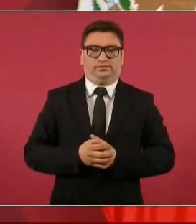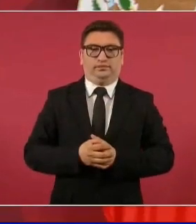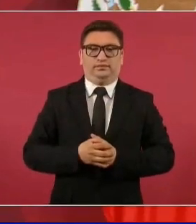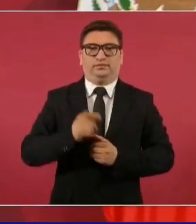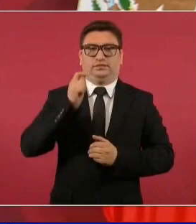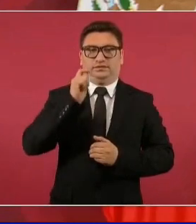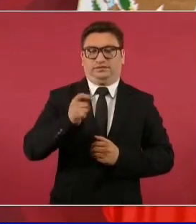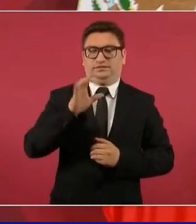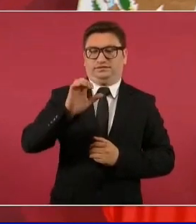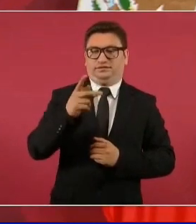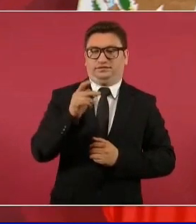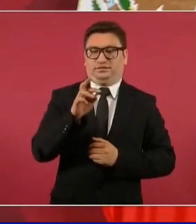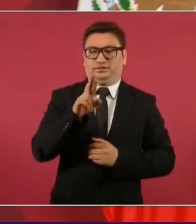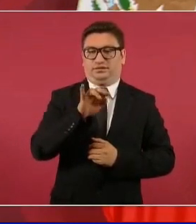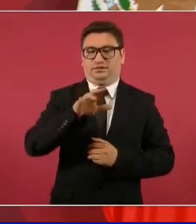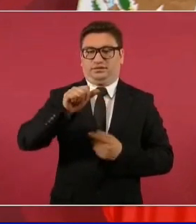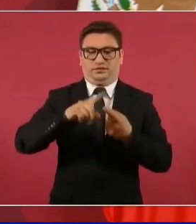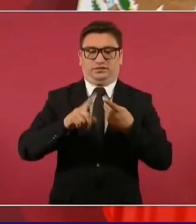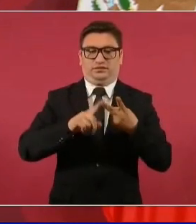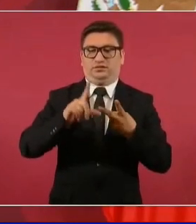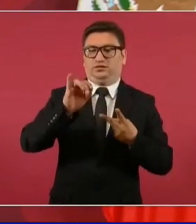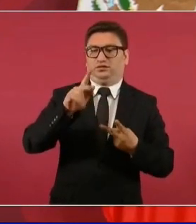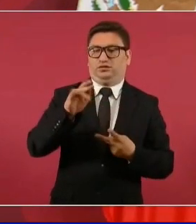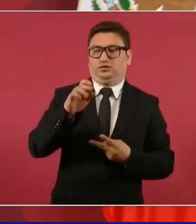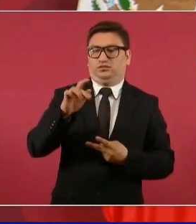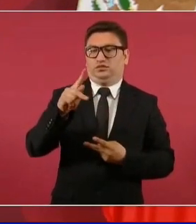que es Echeverría y López Portillo.